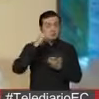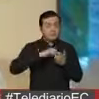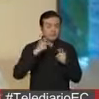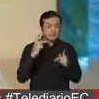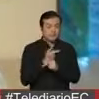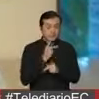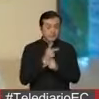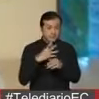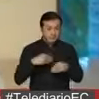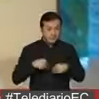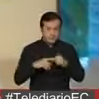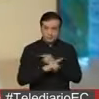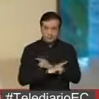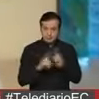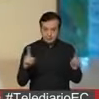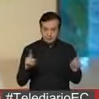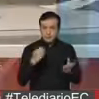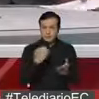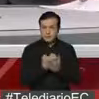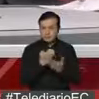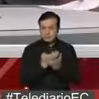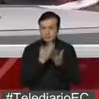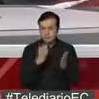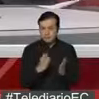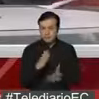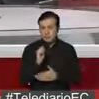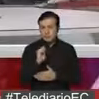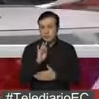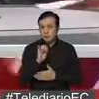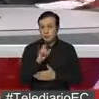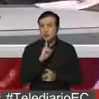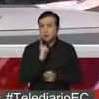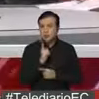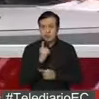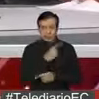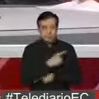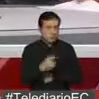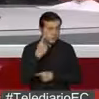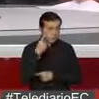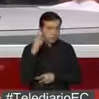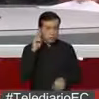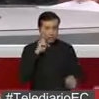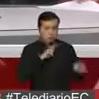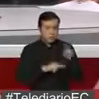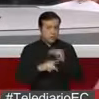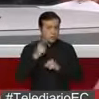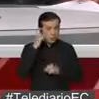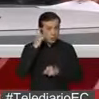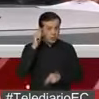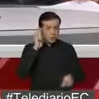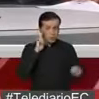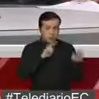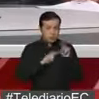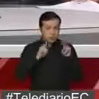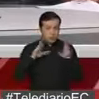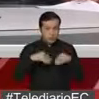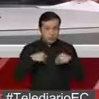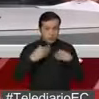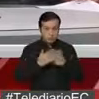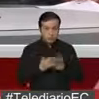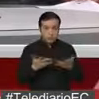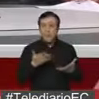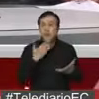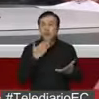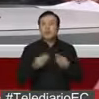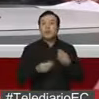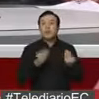eso no podemos aceptar. Economista Acosta, ¿qué medidas en concreto entonces se deberían pensar, analizar y adoptar para tratar